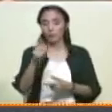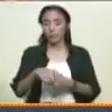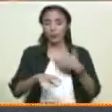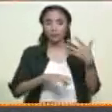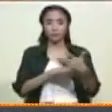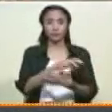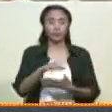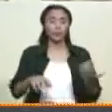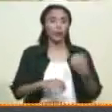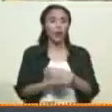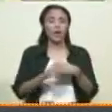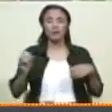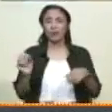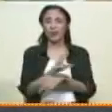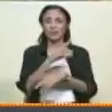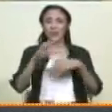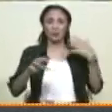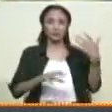La violencia desatada.